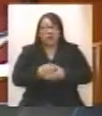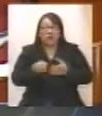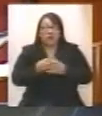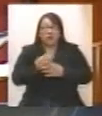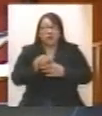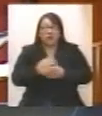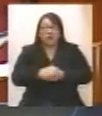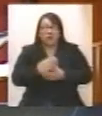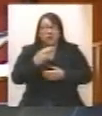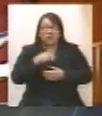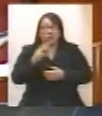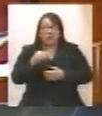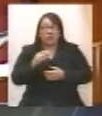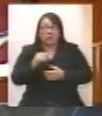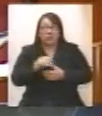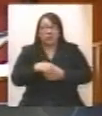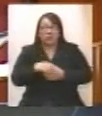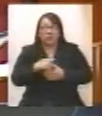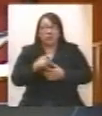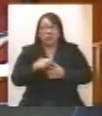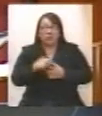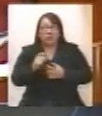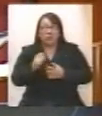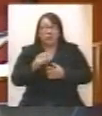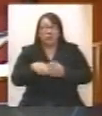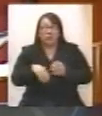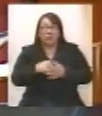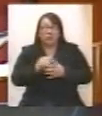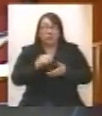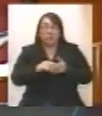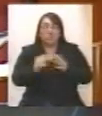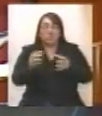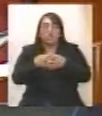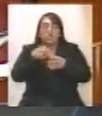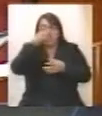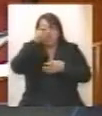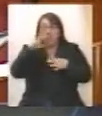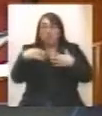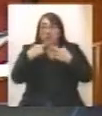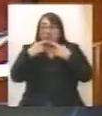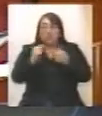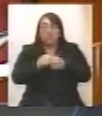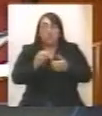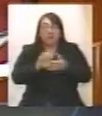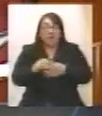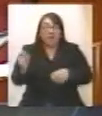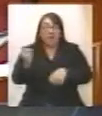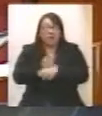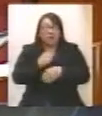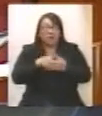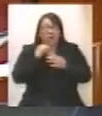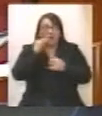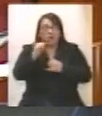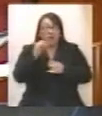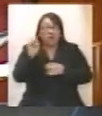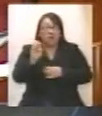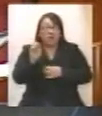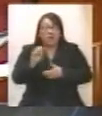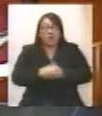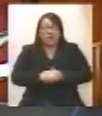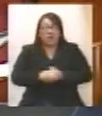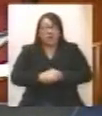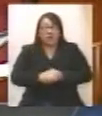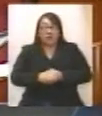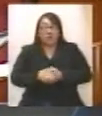Arequipa, Moquegua, Tacna, Puno y Cusco podrán responder con mayor rapidez a un llamado de emergencia